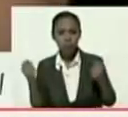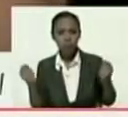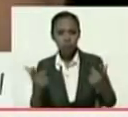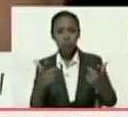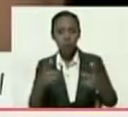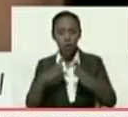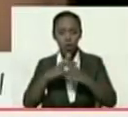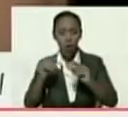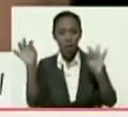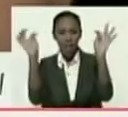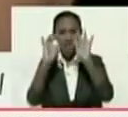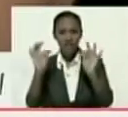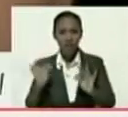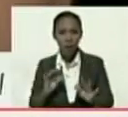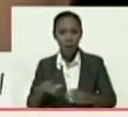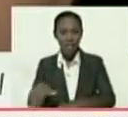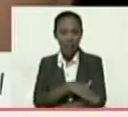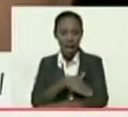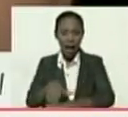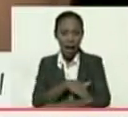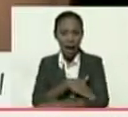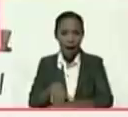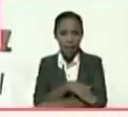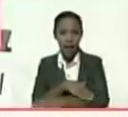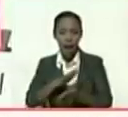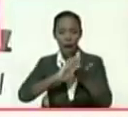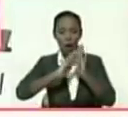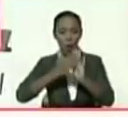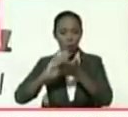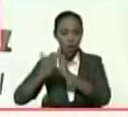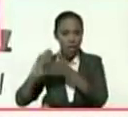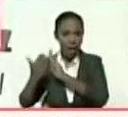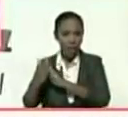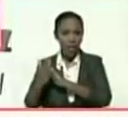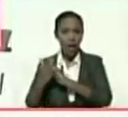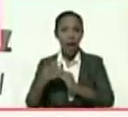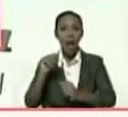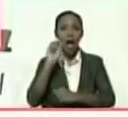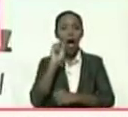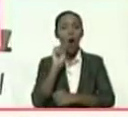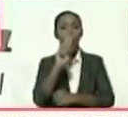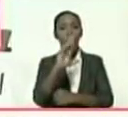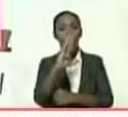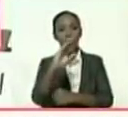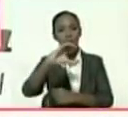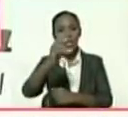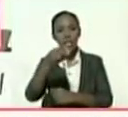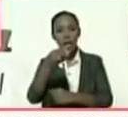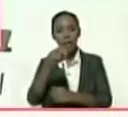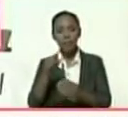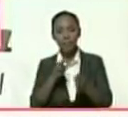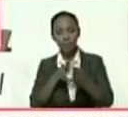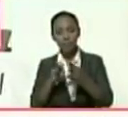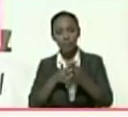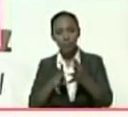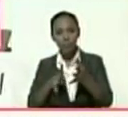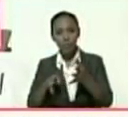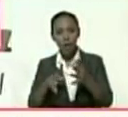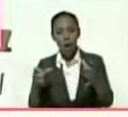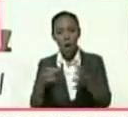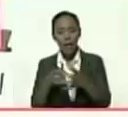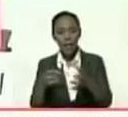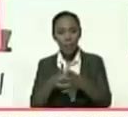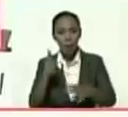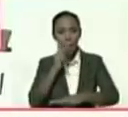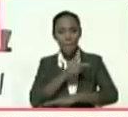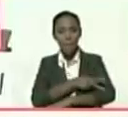mecanismos desde las calles, las comunidades, las VC, los equipos políticos parroquiales, los